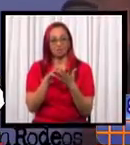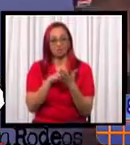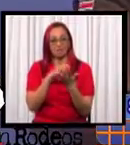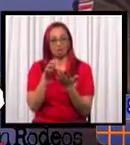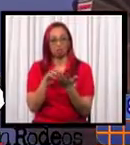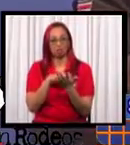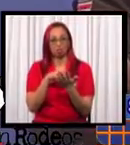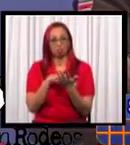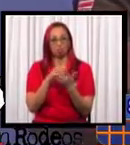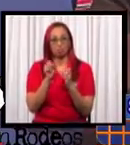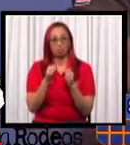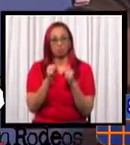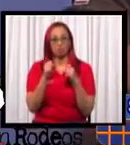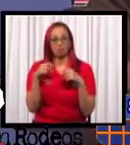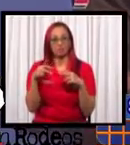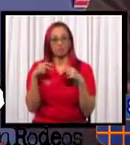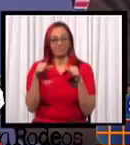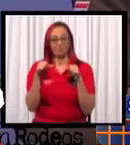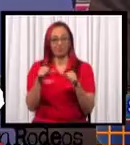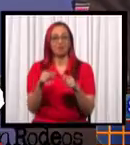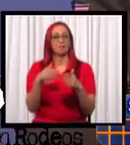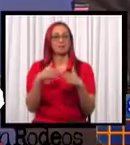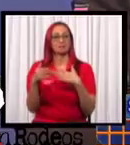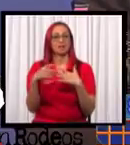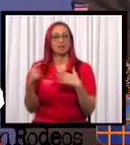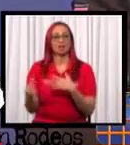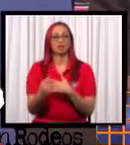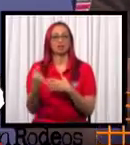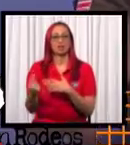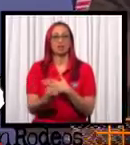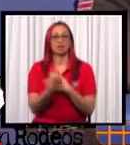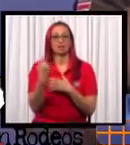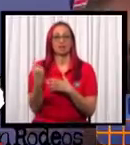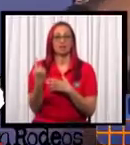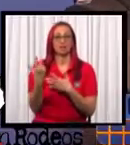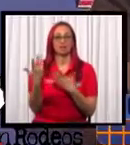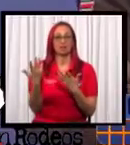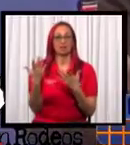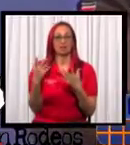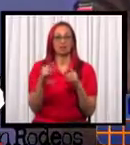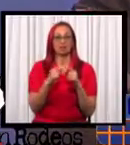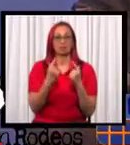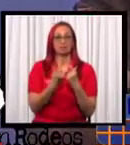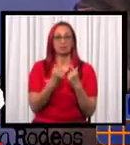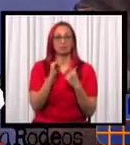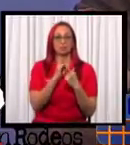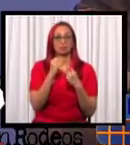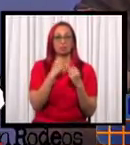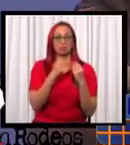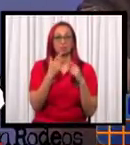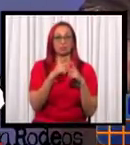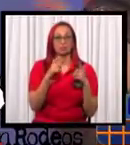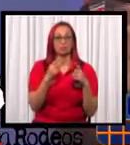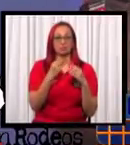pueda subsistir a pesar de los ataques de gremios como los consumidores libres o los consumidores de Costa Rica, que lo que quieren